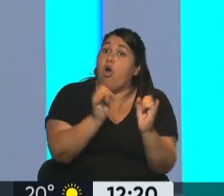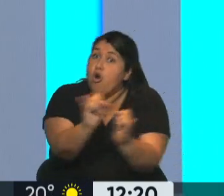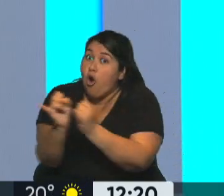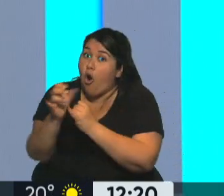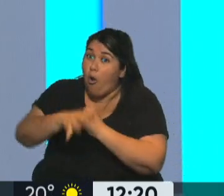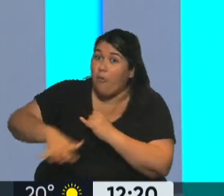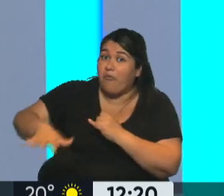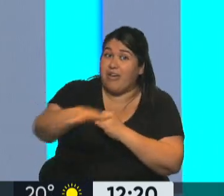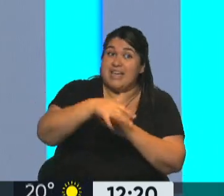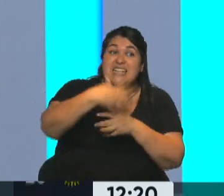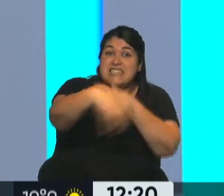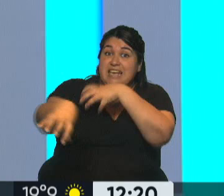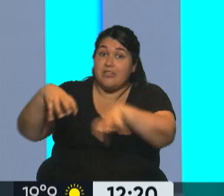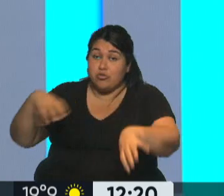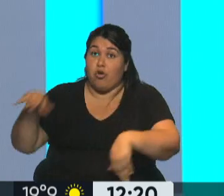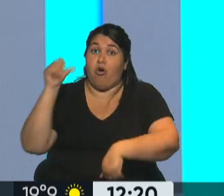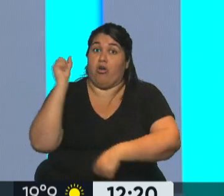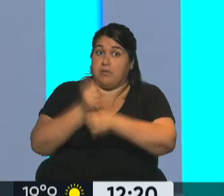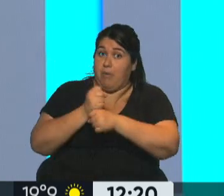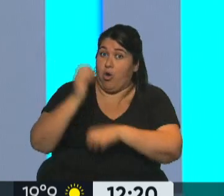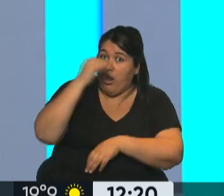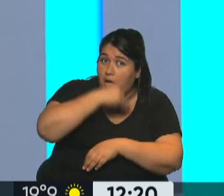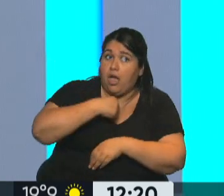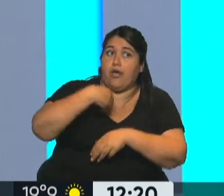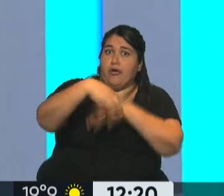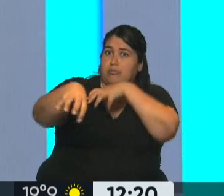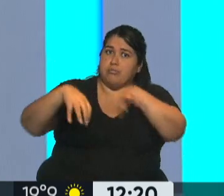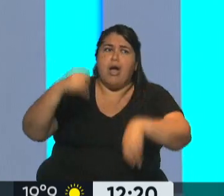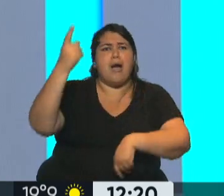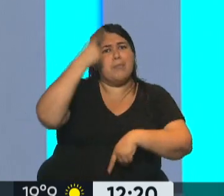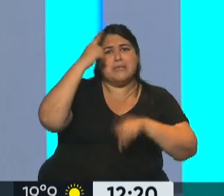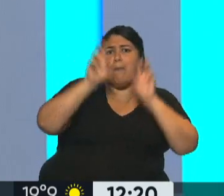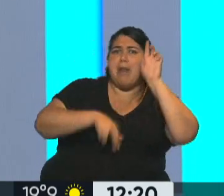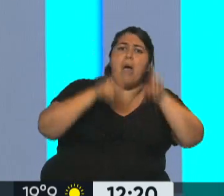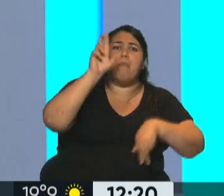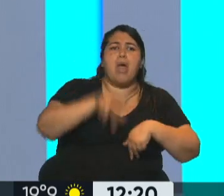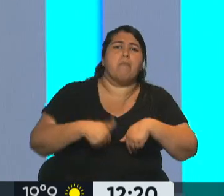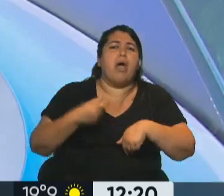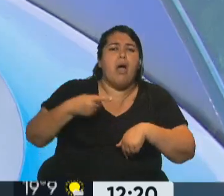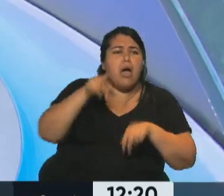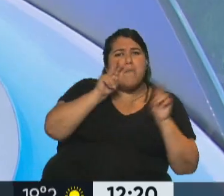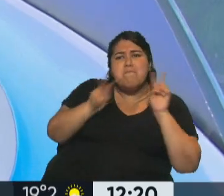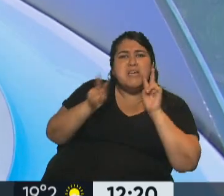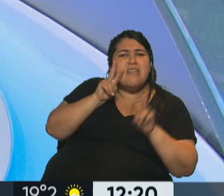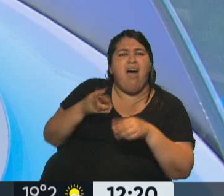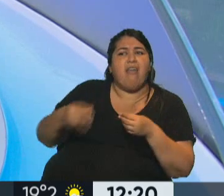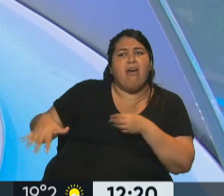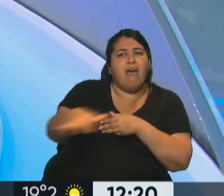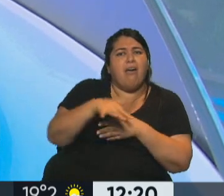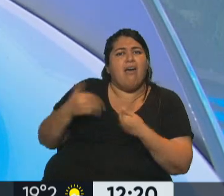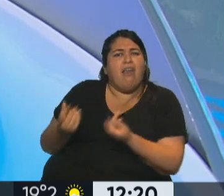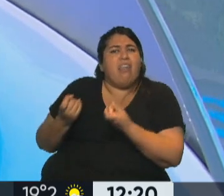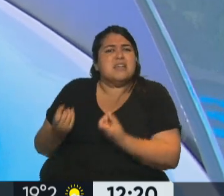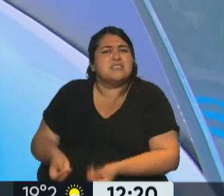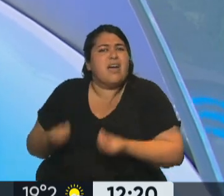las claves. Creo que ahí se desconectó y hay que volver a repensar cuáles son las nuevas demandas que están sucediendo. La representación también, ¿no? De